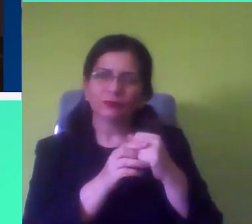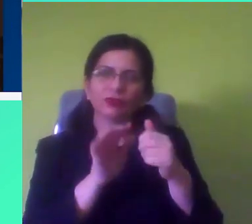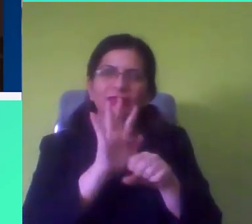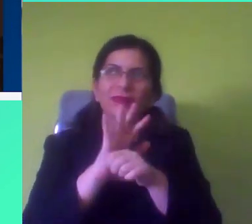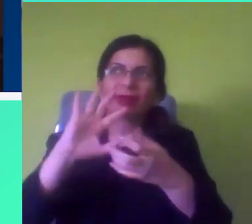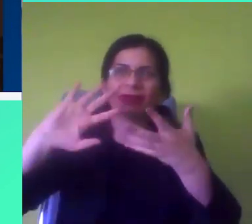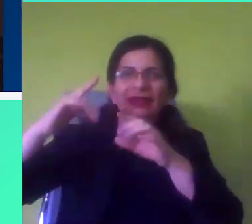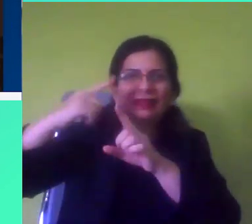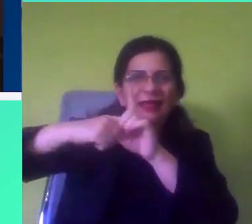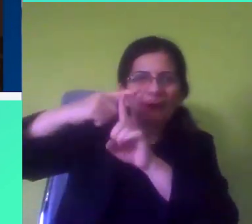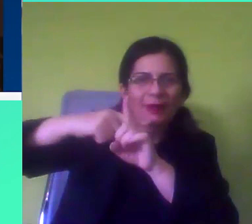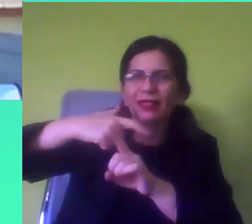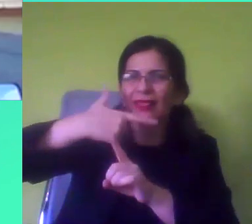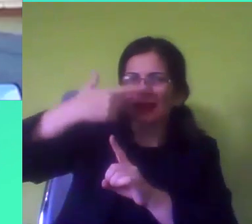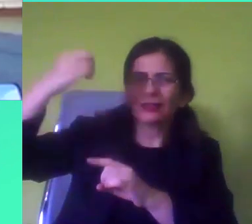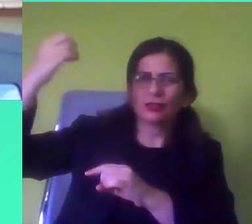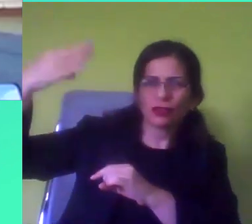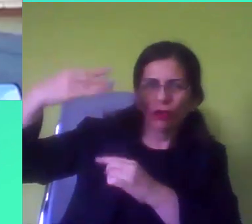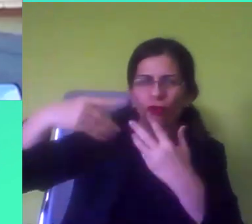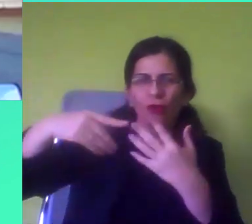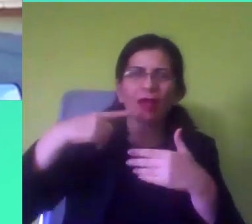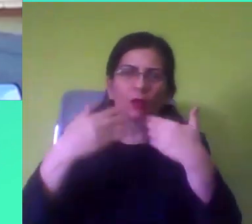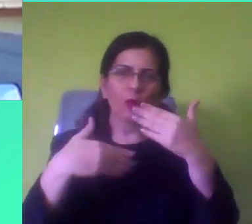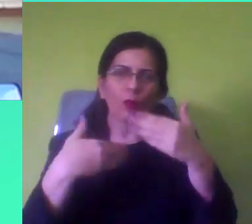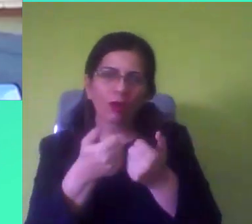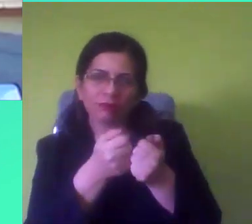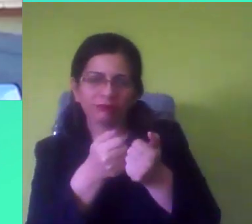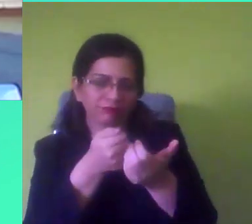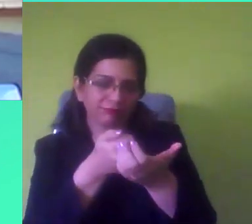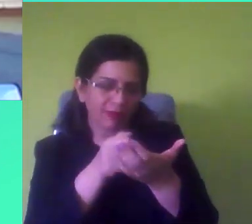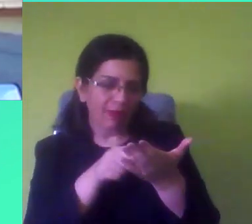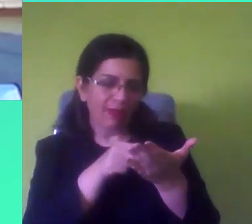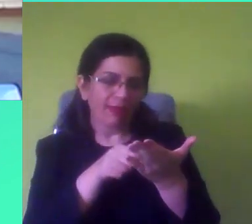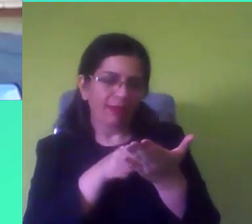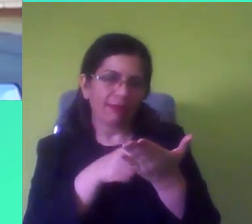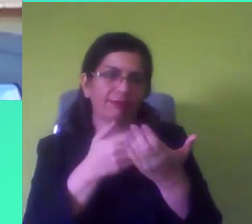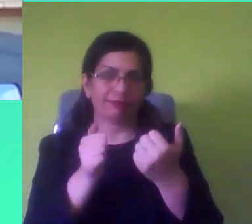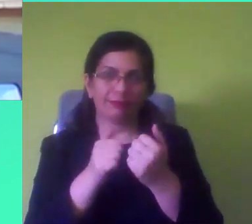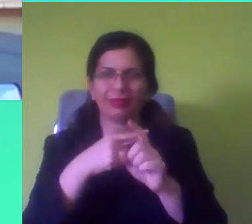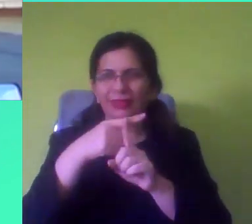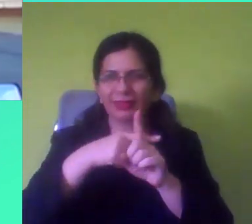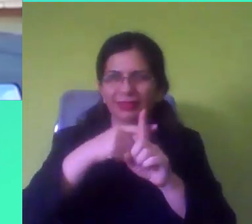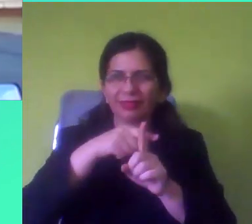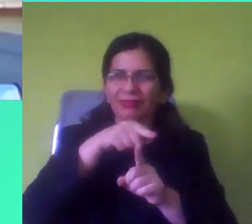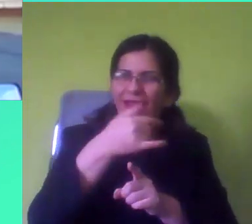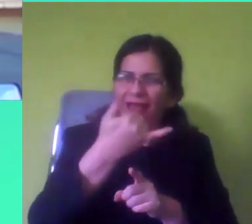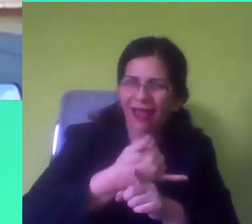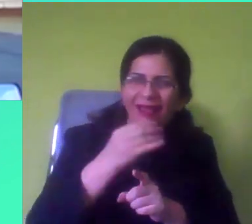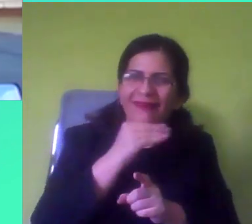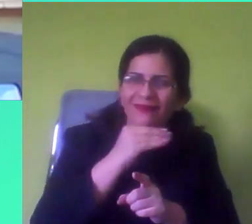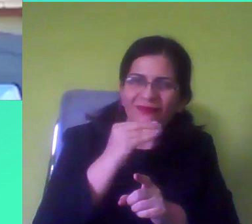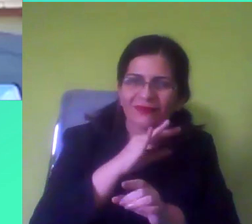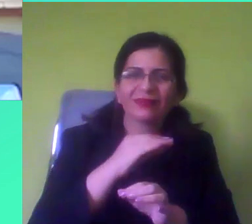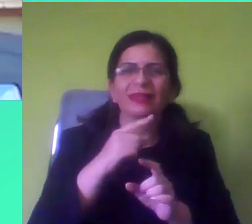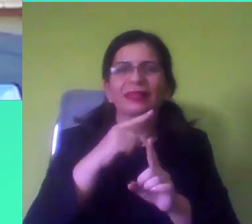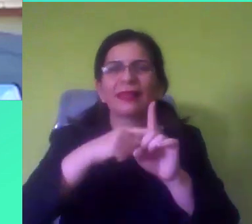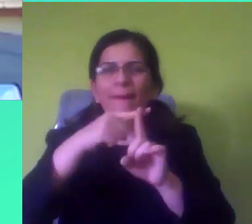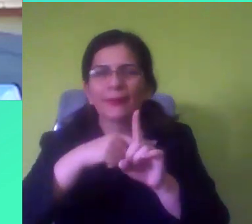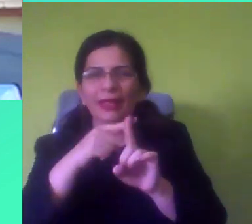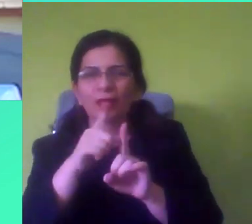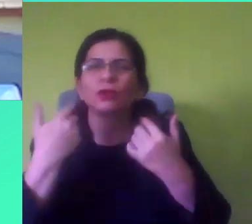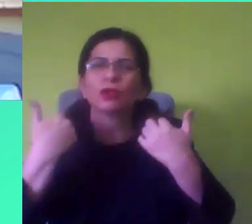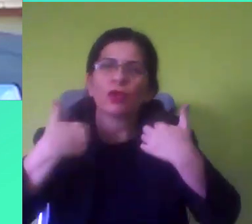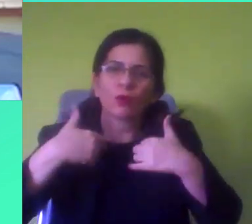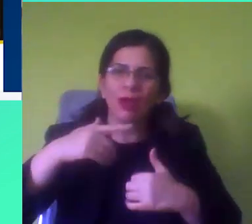esa reacción de los glaciares. El juego es muy sencillo, tiene un scroll con un termómetro donde podemos ir a temperaturas más